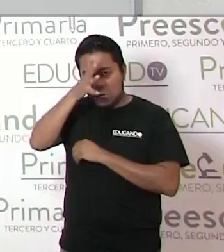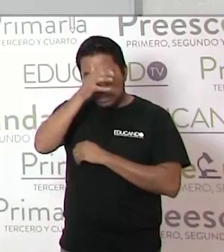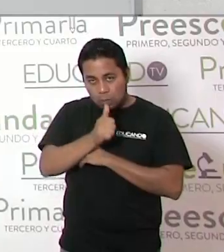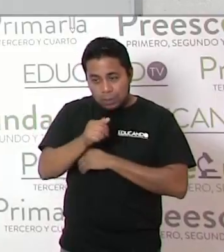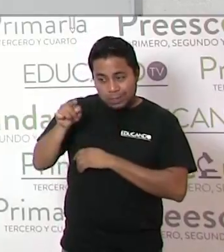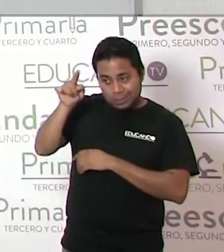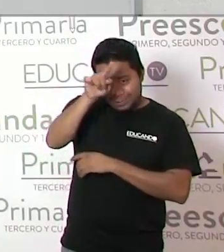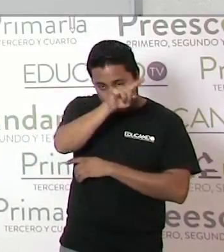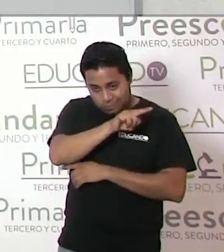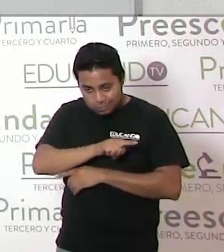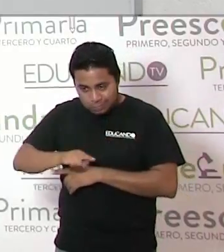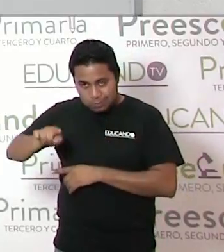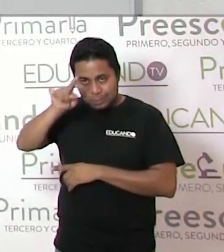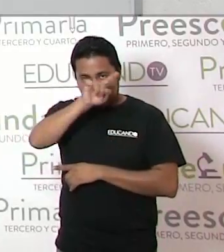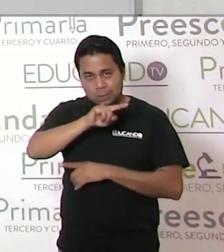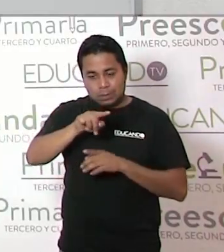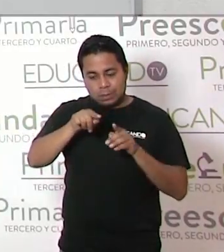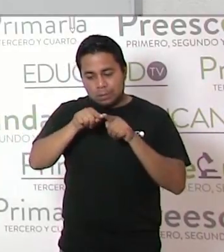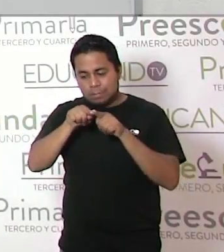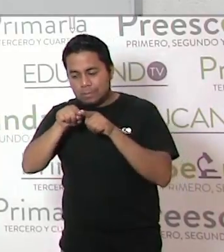diámetro.